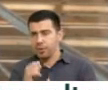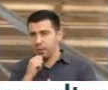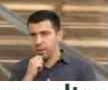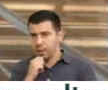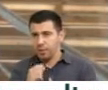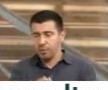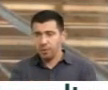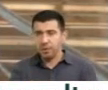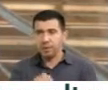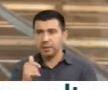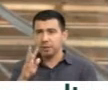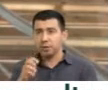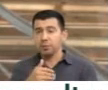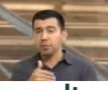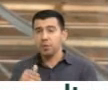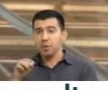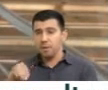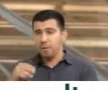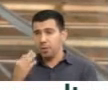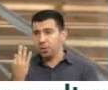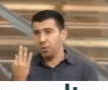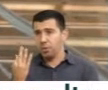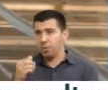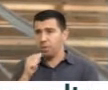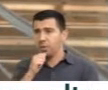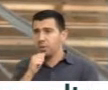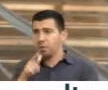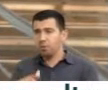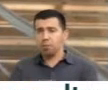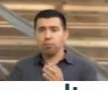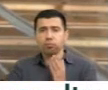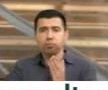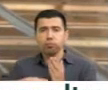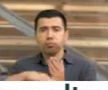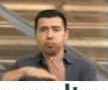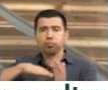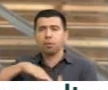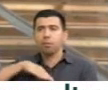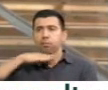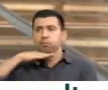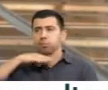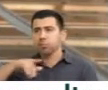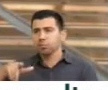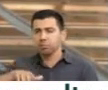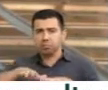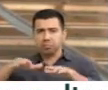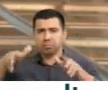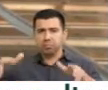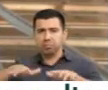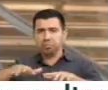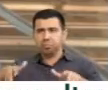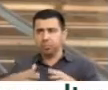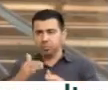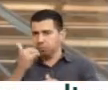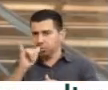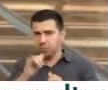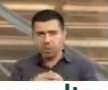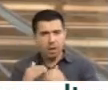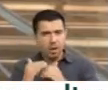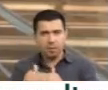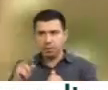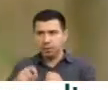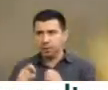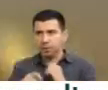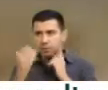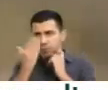20 centímetros que es la altura del vertedero en el cual ya se alcanza la totalidad de la carga de hidráulica mínima necesaria para efecto de